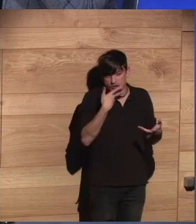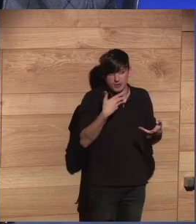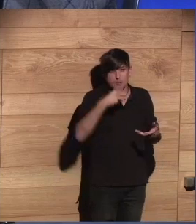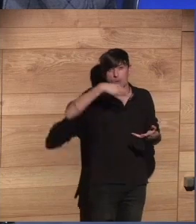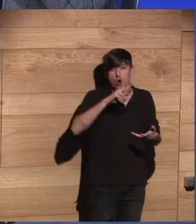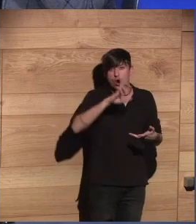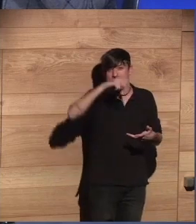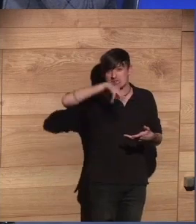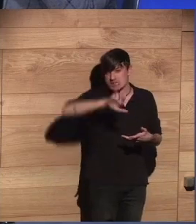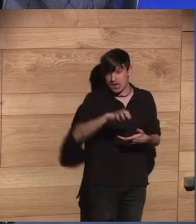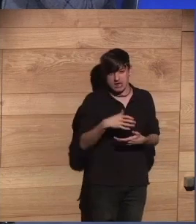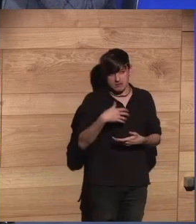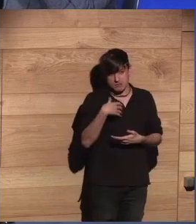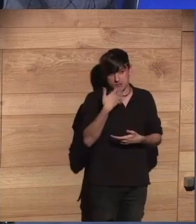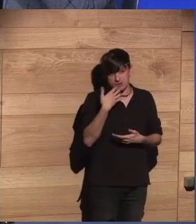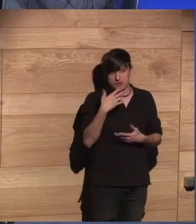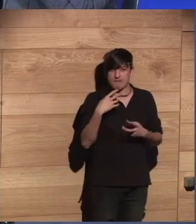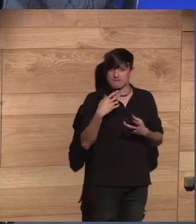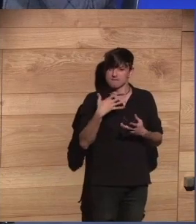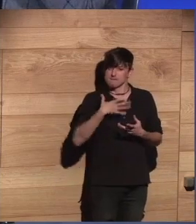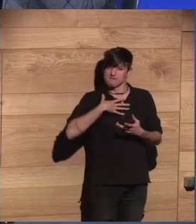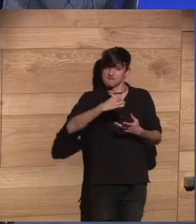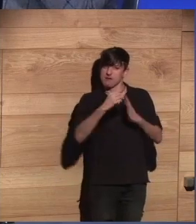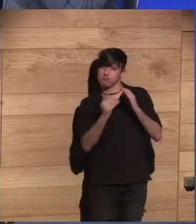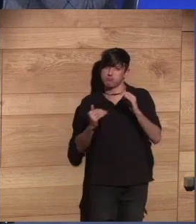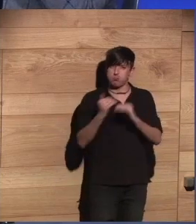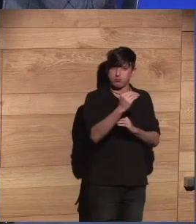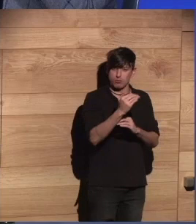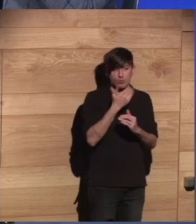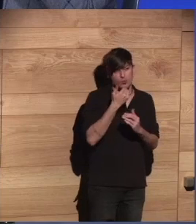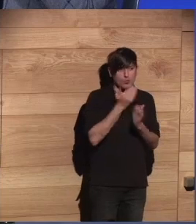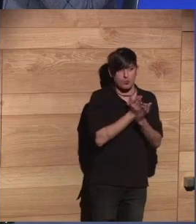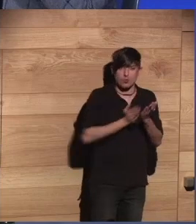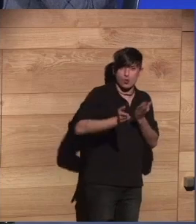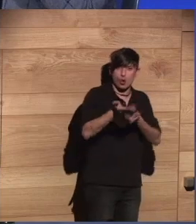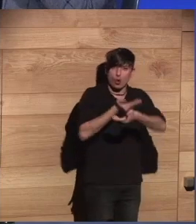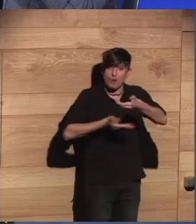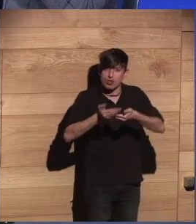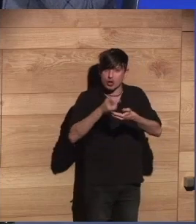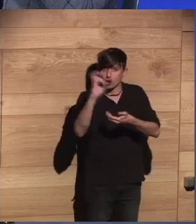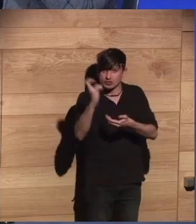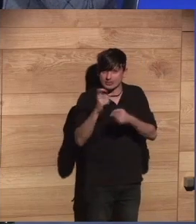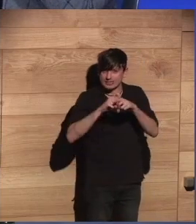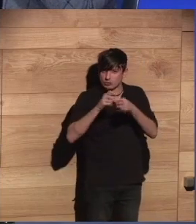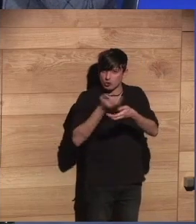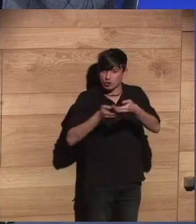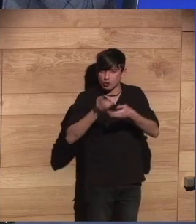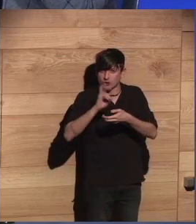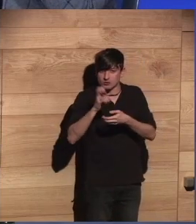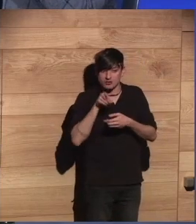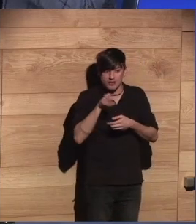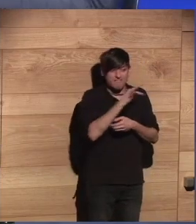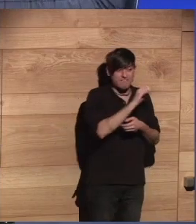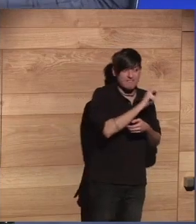Morente, se atreven a ir más allá y a establecer otro tipo de colaboraciones, ¿no? Y esta colaboración de Pastora